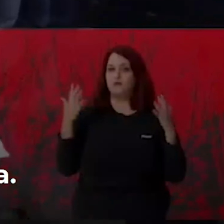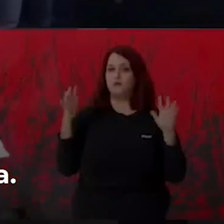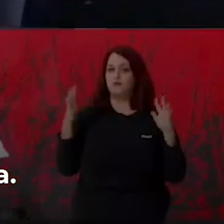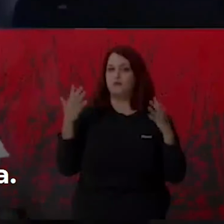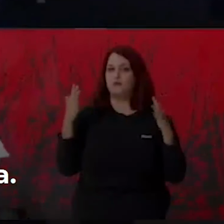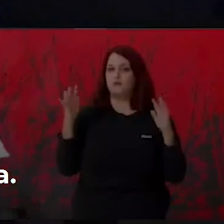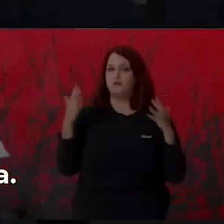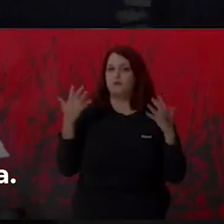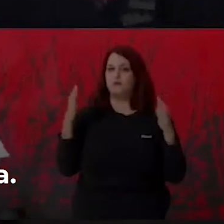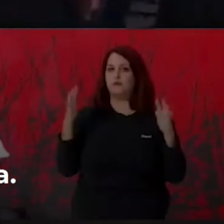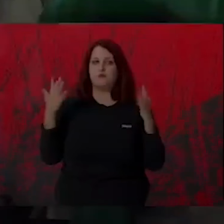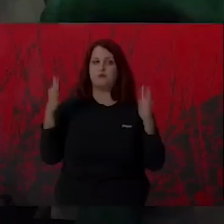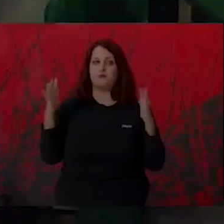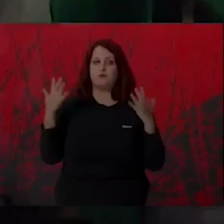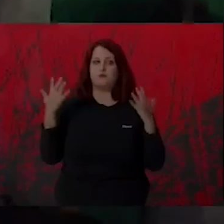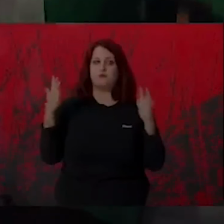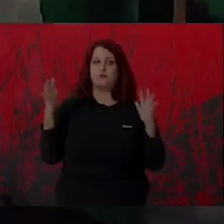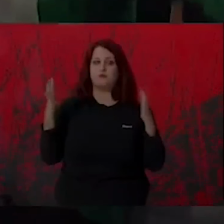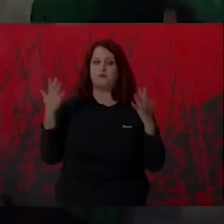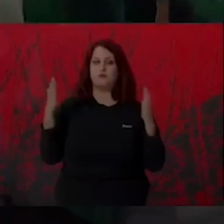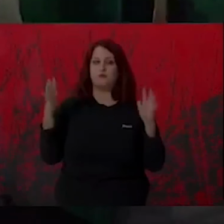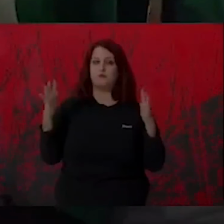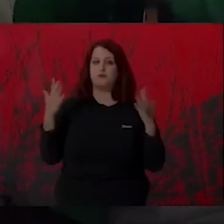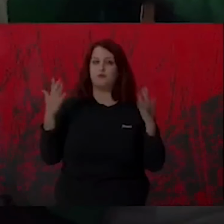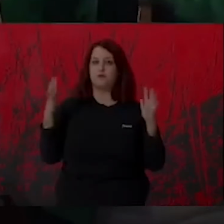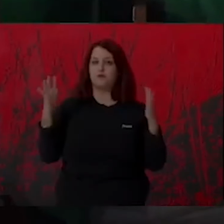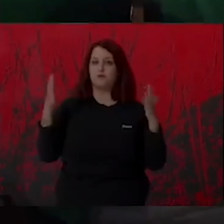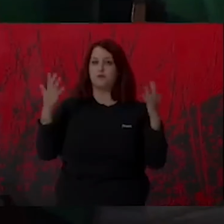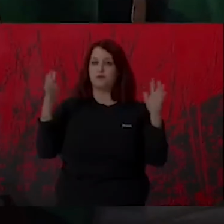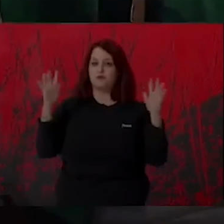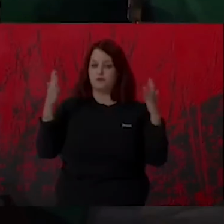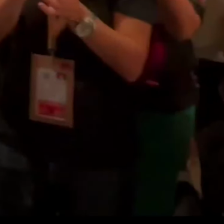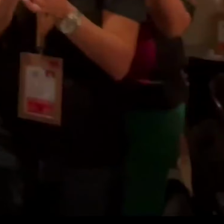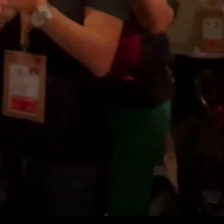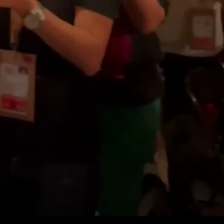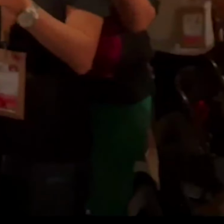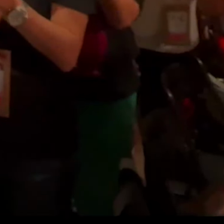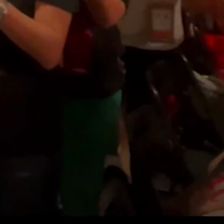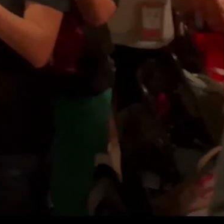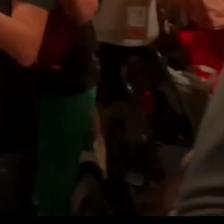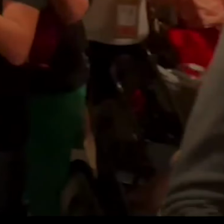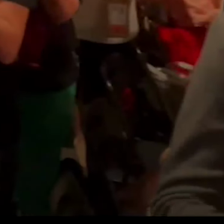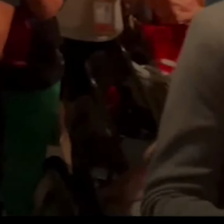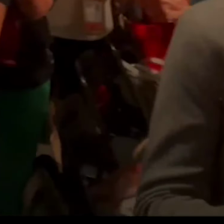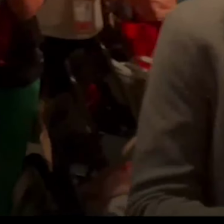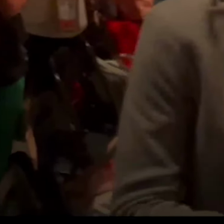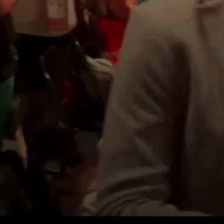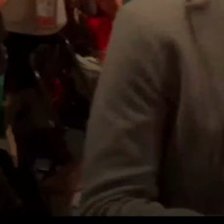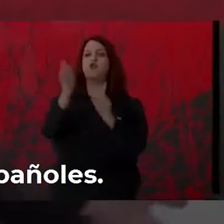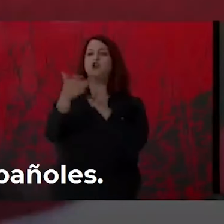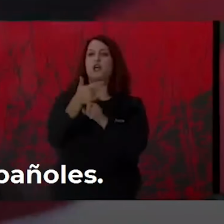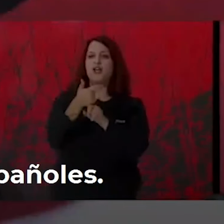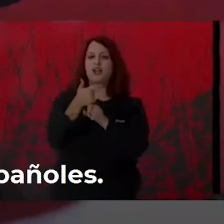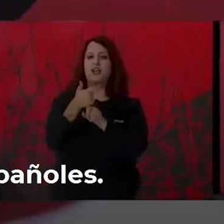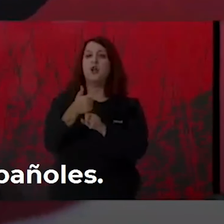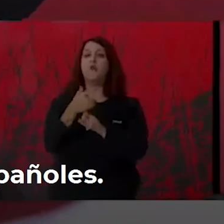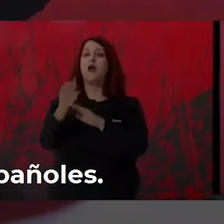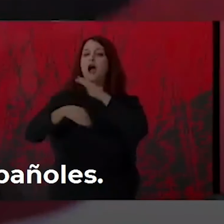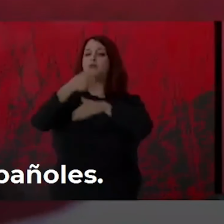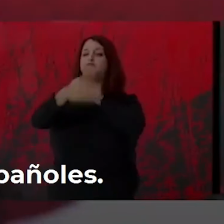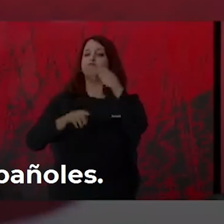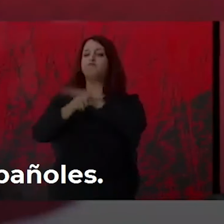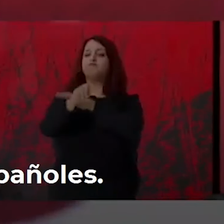sumar fuerzas en toda España. Este es el momento del Partido Socialista porque solo nosotros podemos hacerlo. A